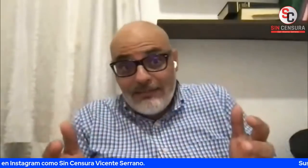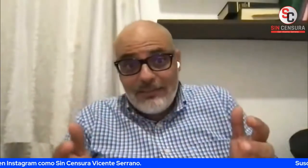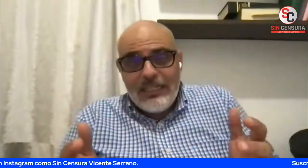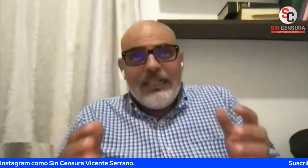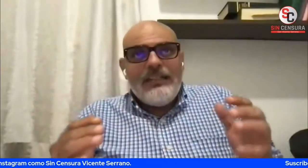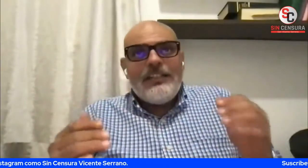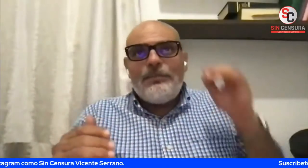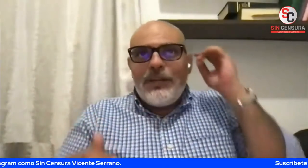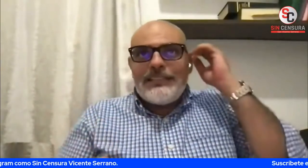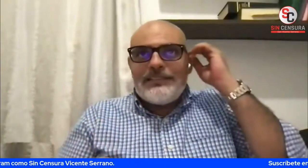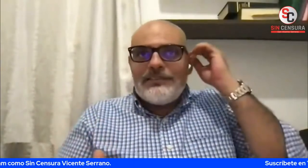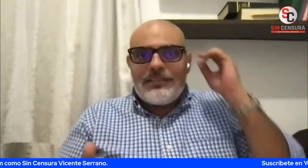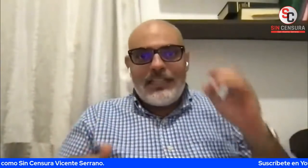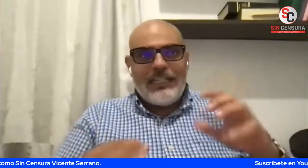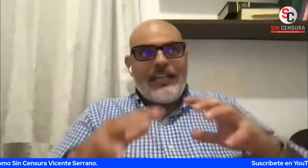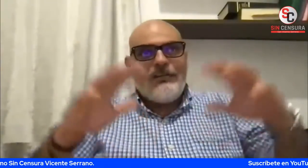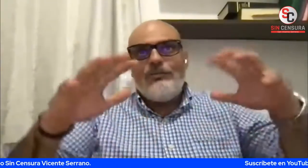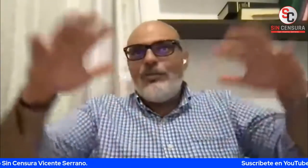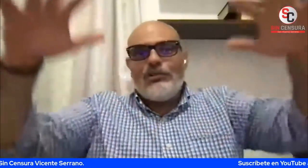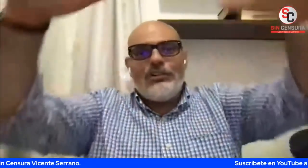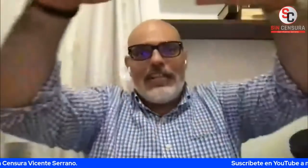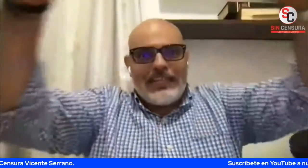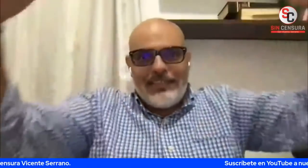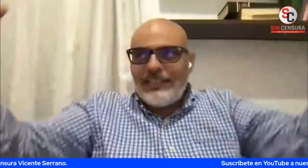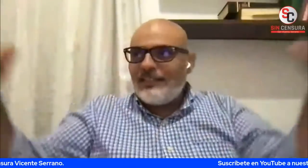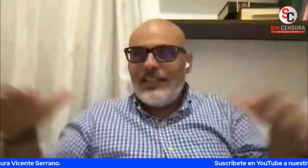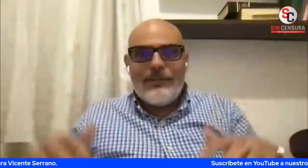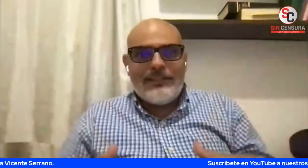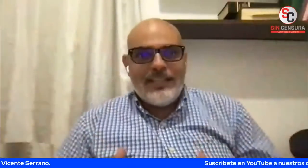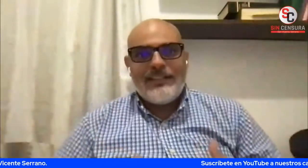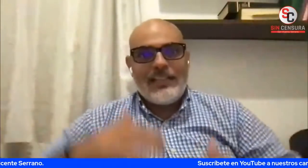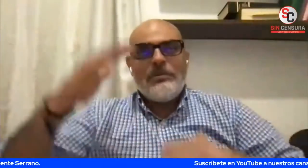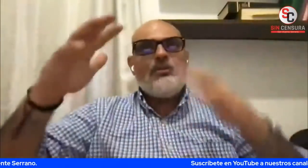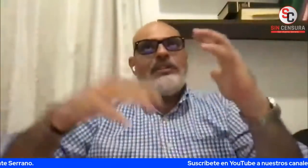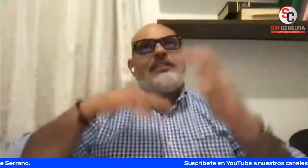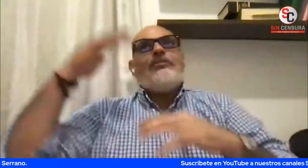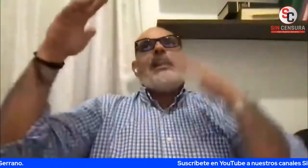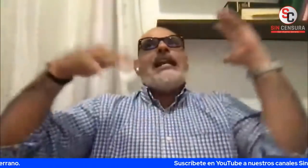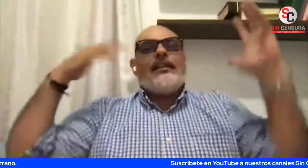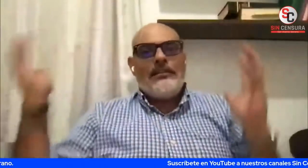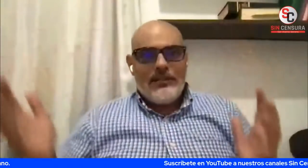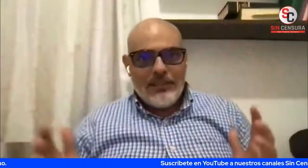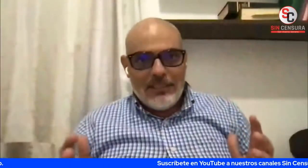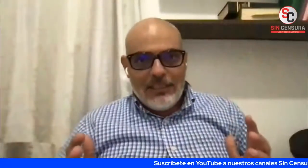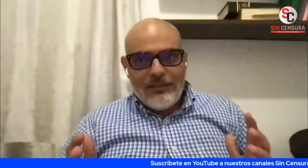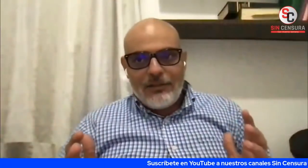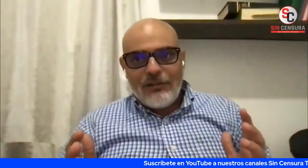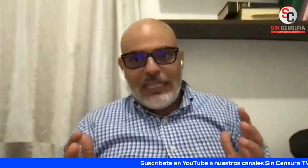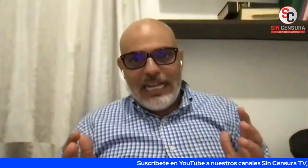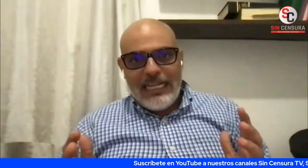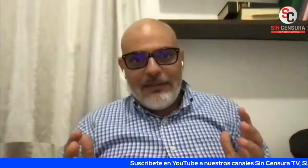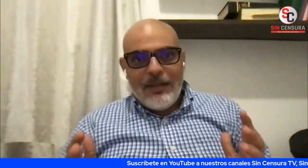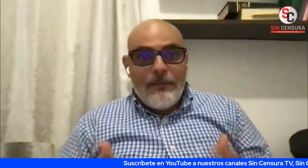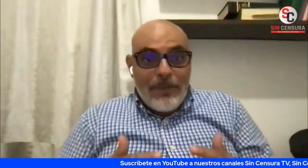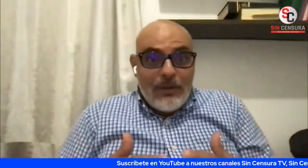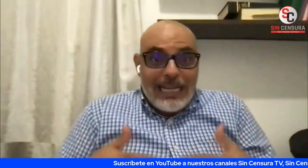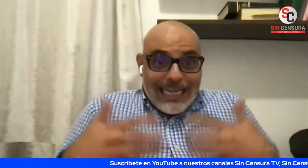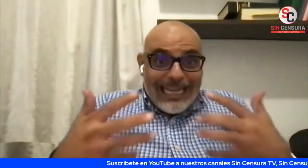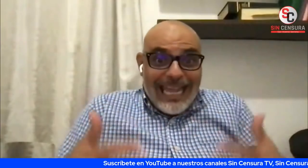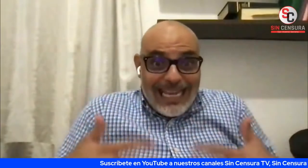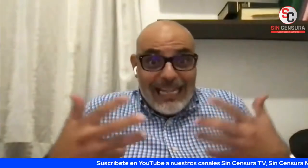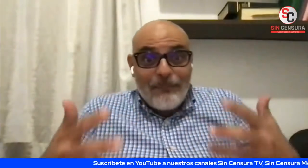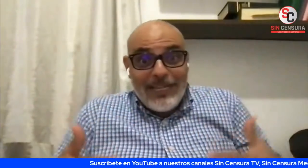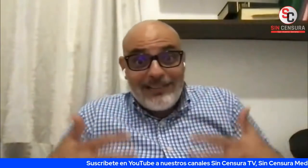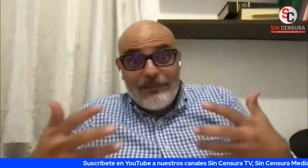era nada. Después generaron un montón de casitas ahí vacías y las vimos hasta volar, ¿no? Con el aire. Pero